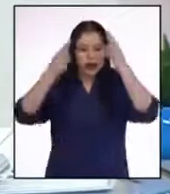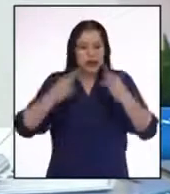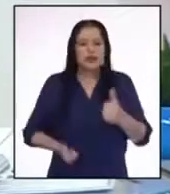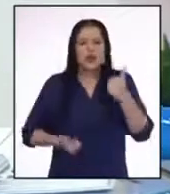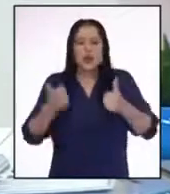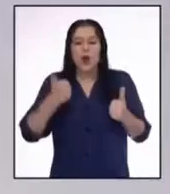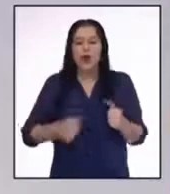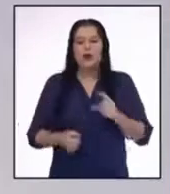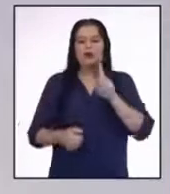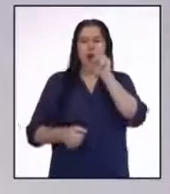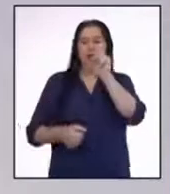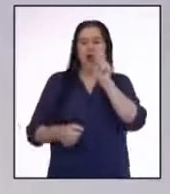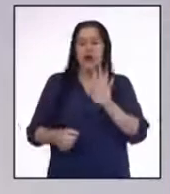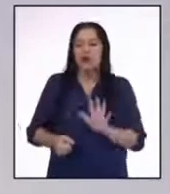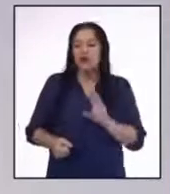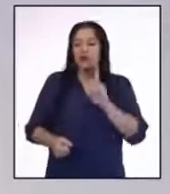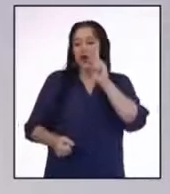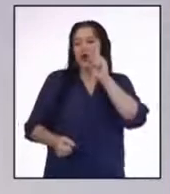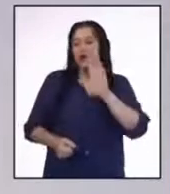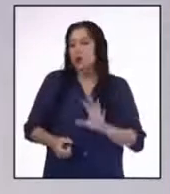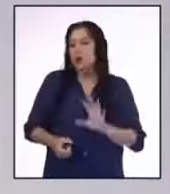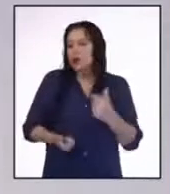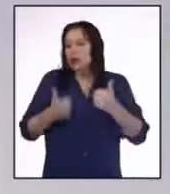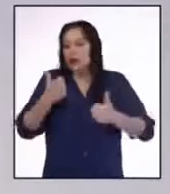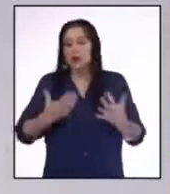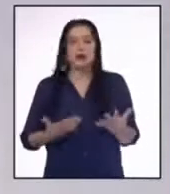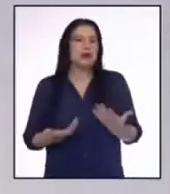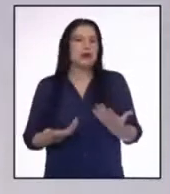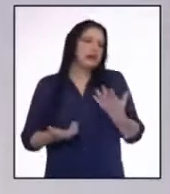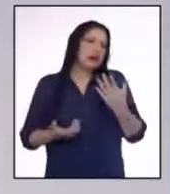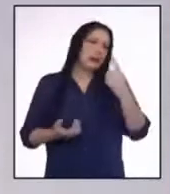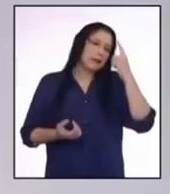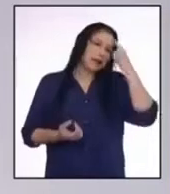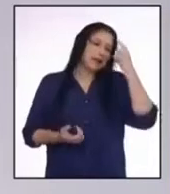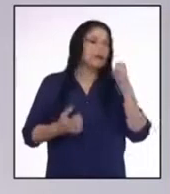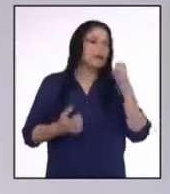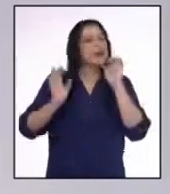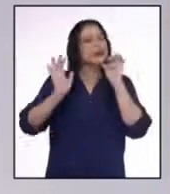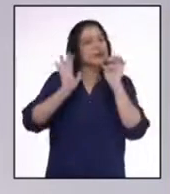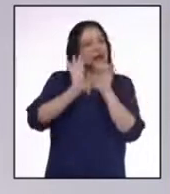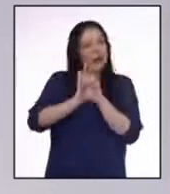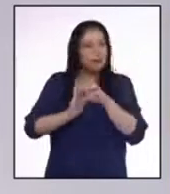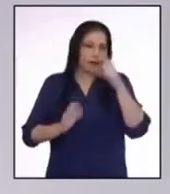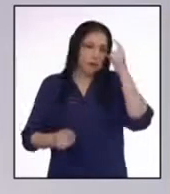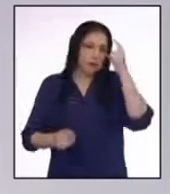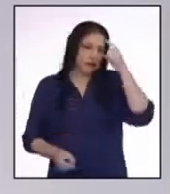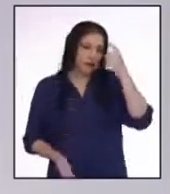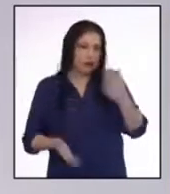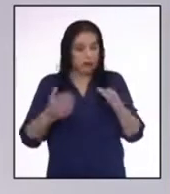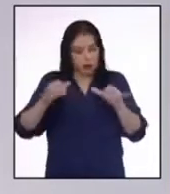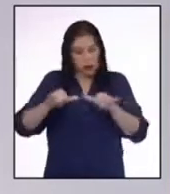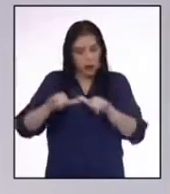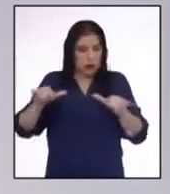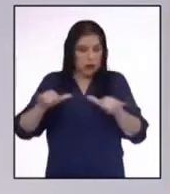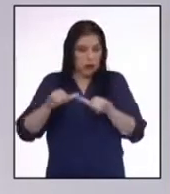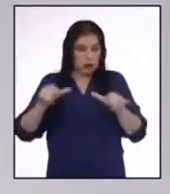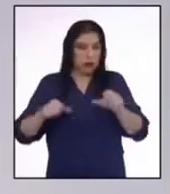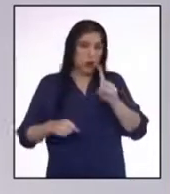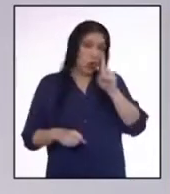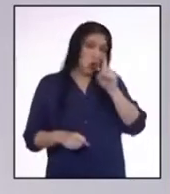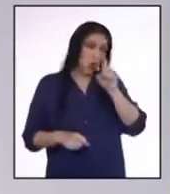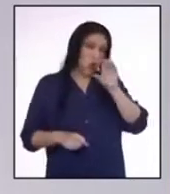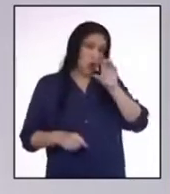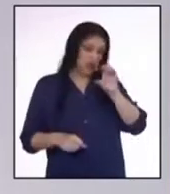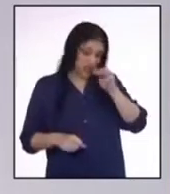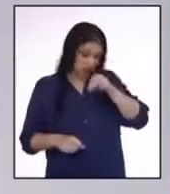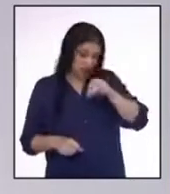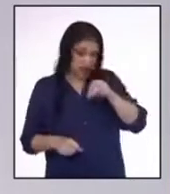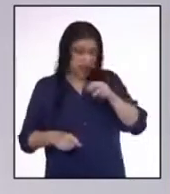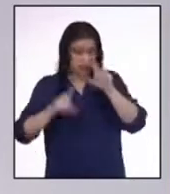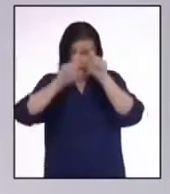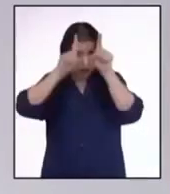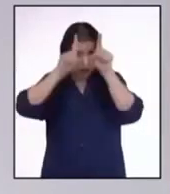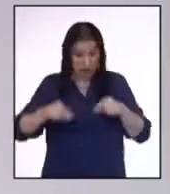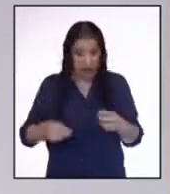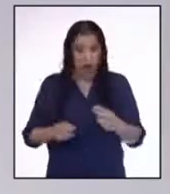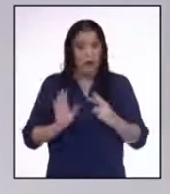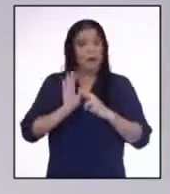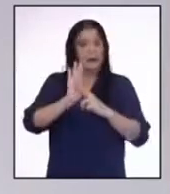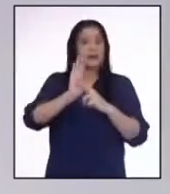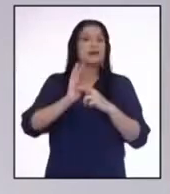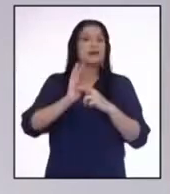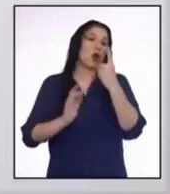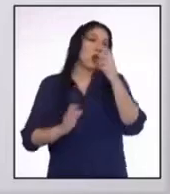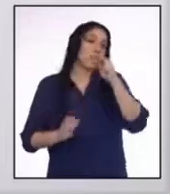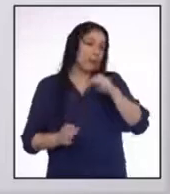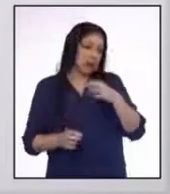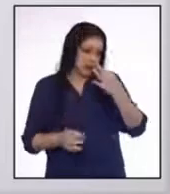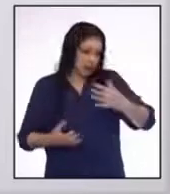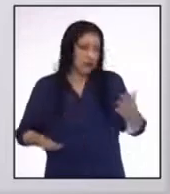escala conveniente. ¿Le parece, profesora, si para efectos de este ejemplo consideramos una longitud de 1 centímetro en el plano para representar 1 metro